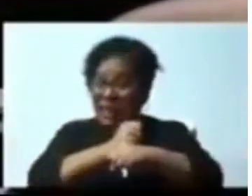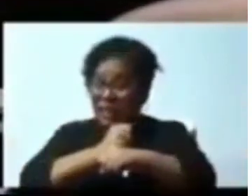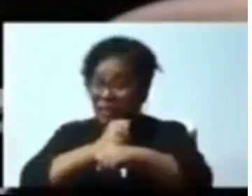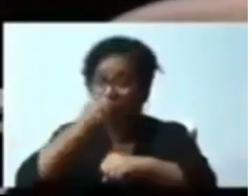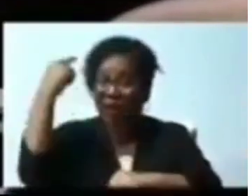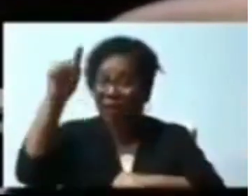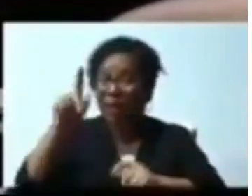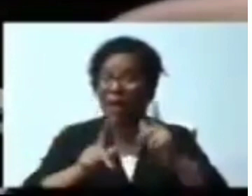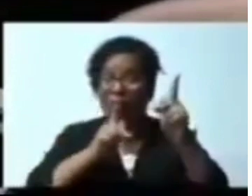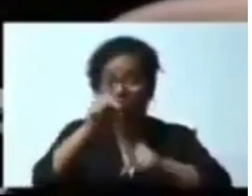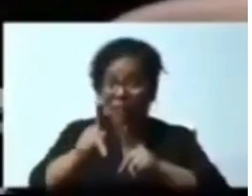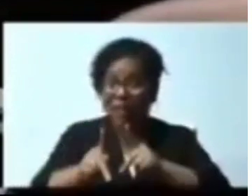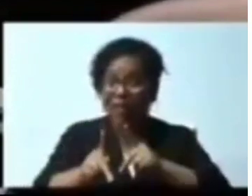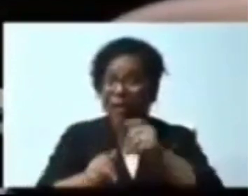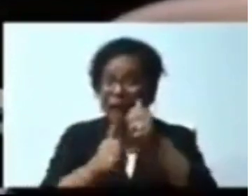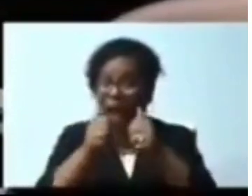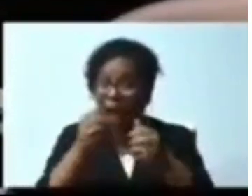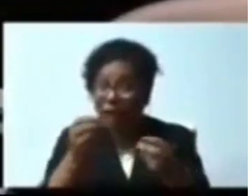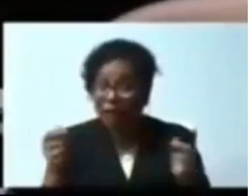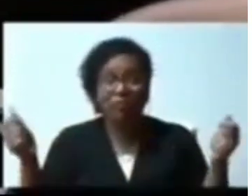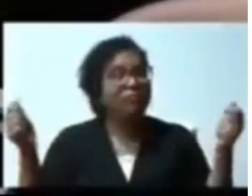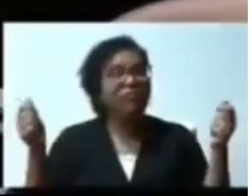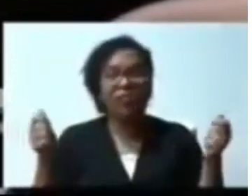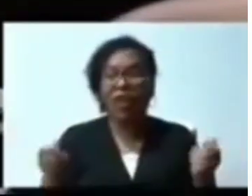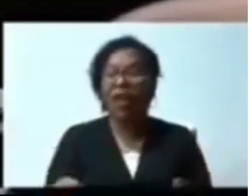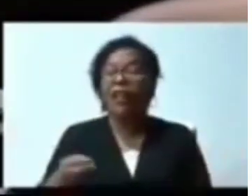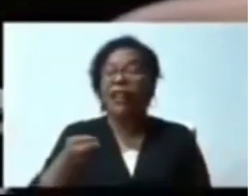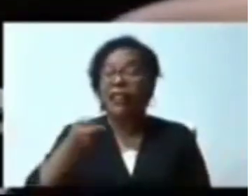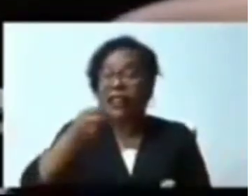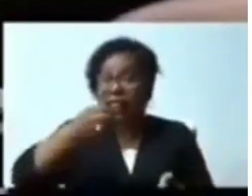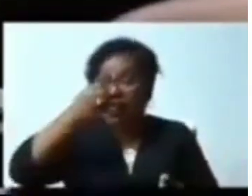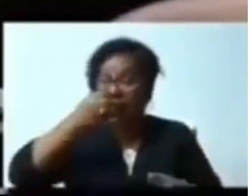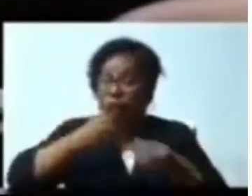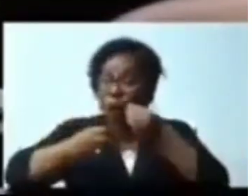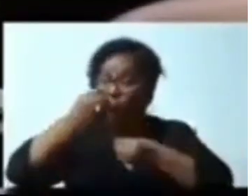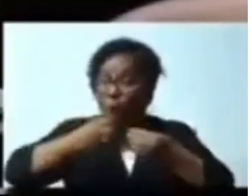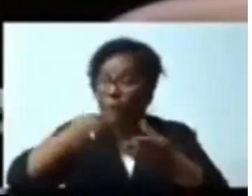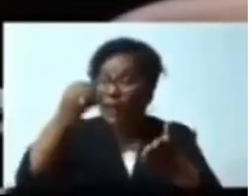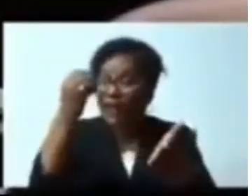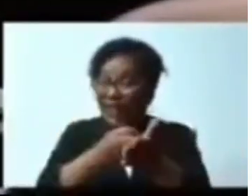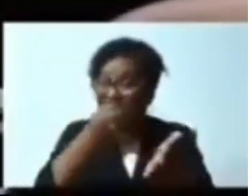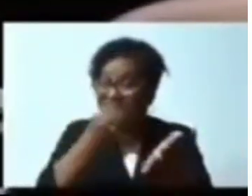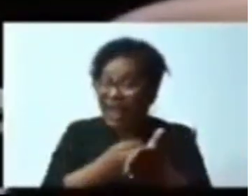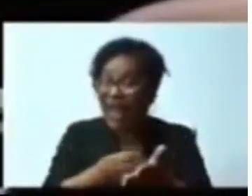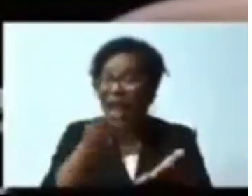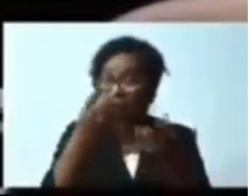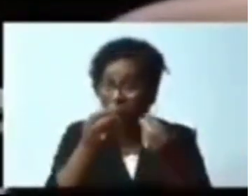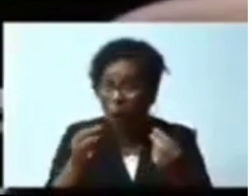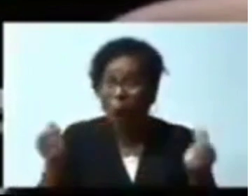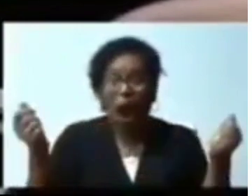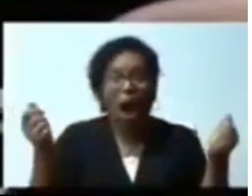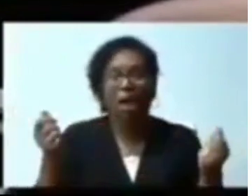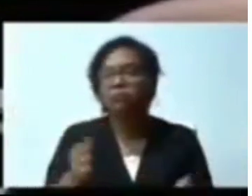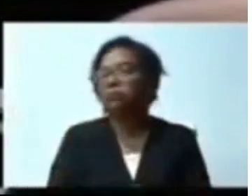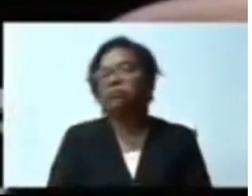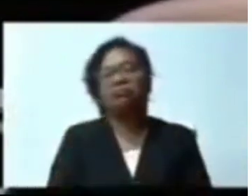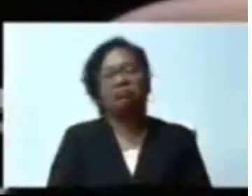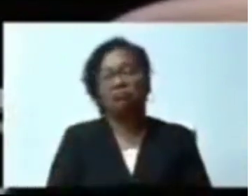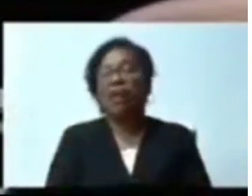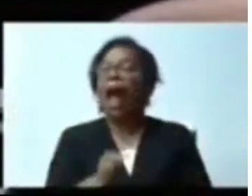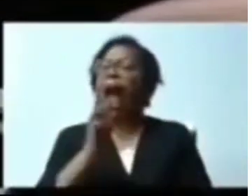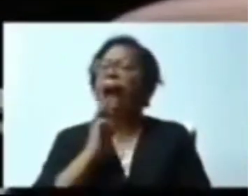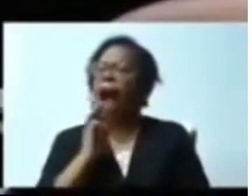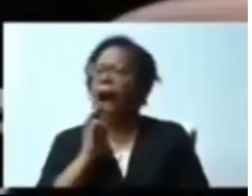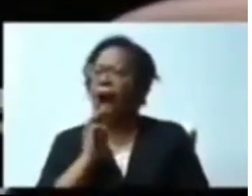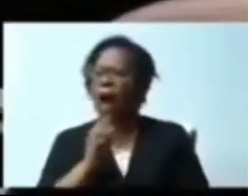resuelto los problemas de la cadena alimenticia. No ha resuelto los problemas del suministro de agua potable. No ha